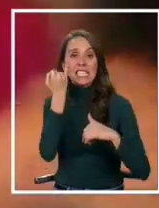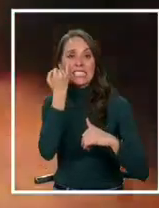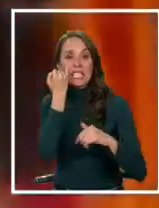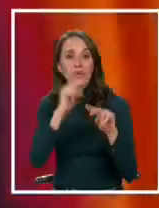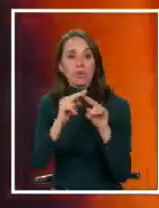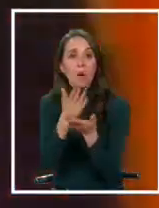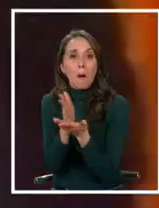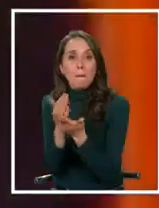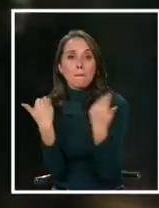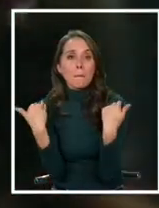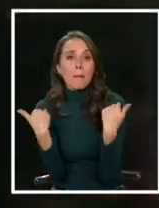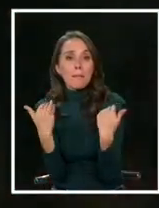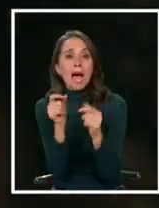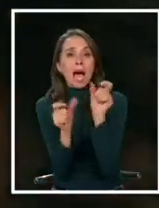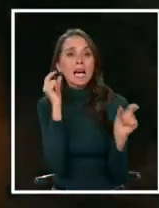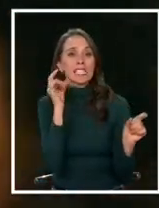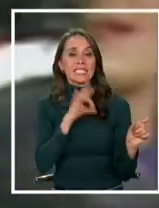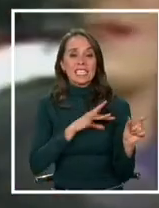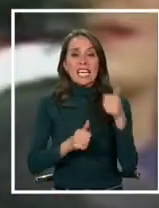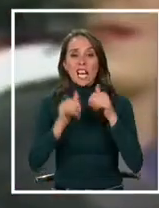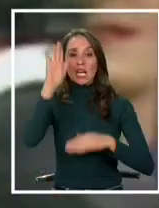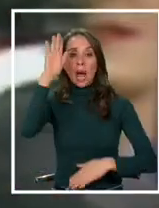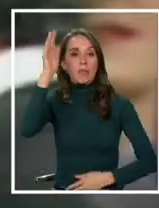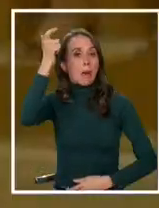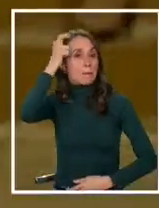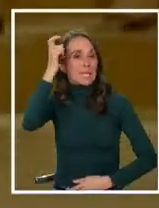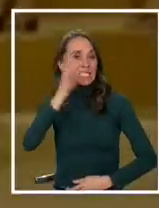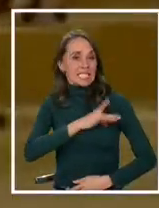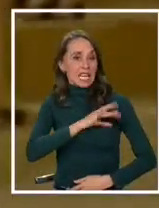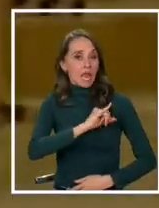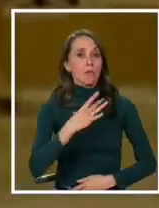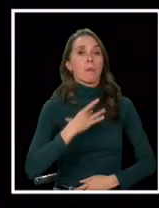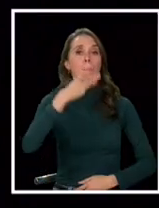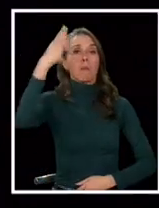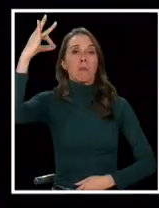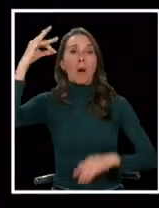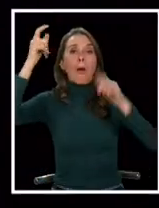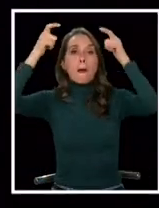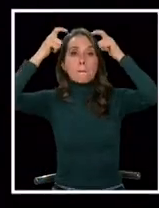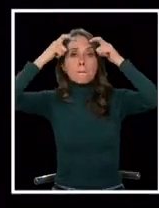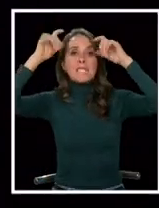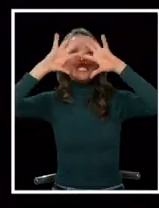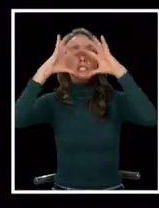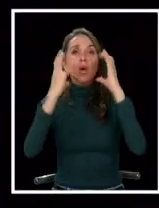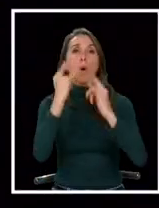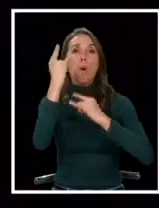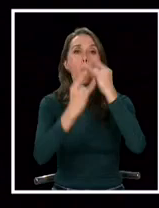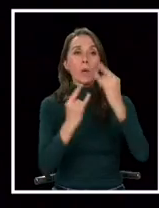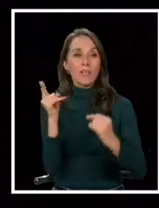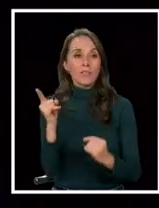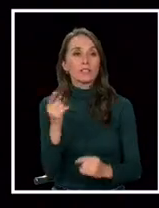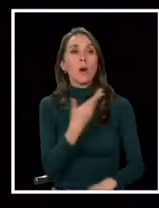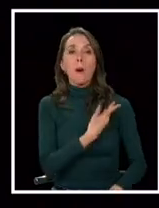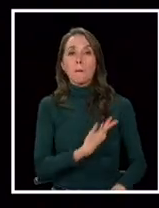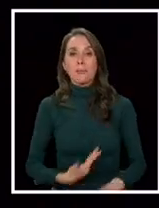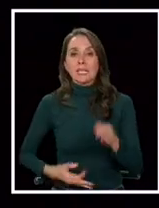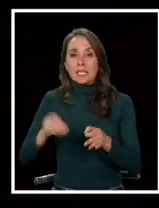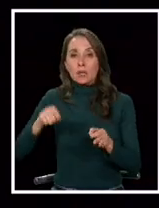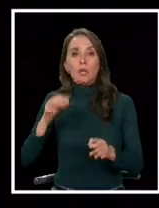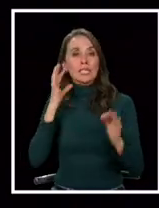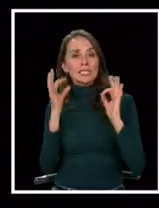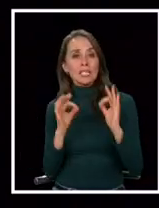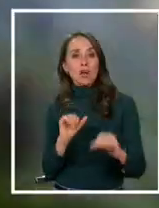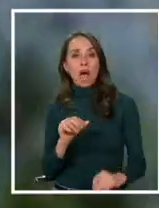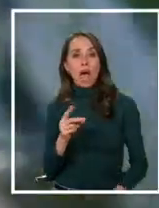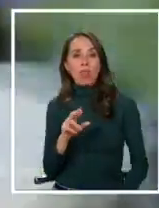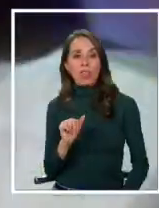chilenas que se presentaran como candidatas a Miss chile para luego ir al mis universo y naturalmente presidenta de este Jurado la señora Andrea